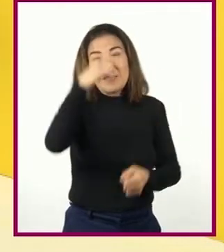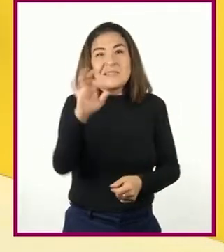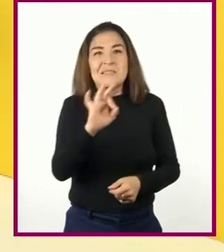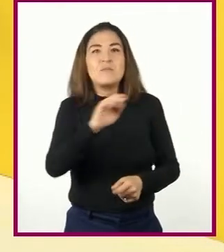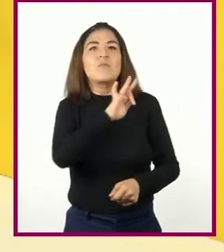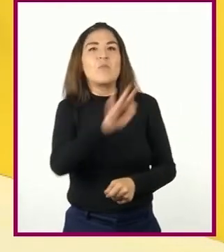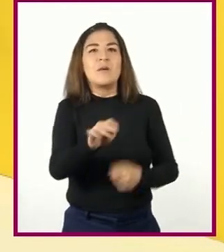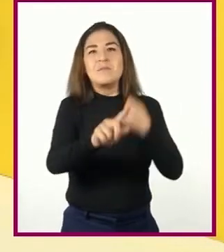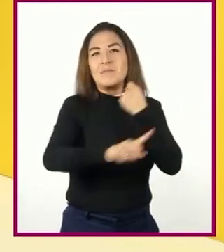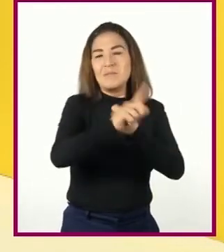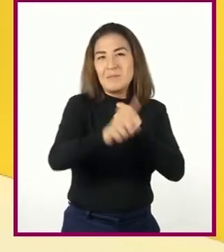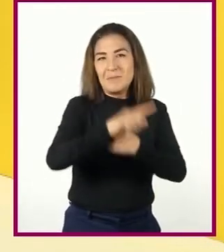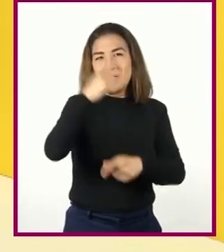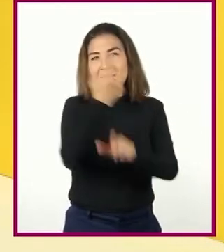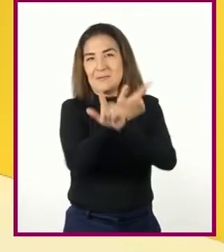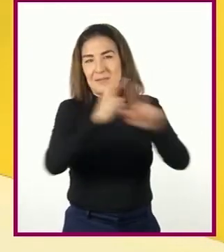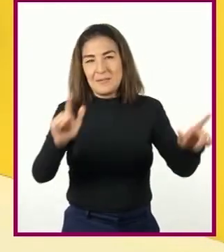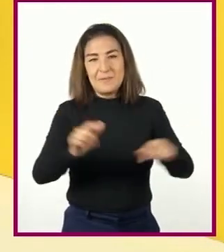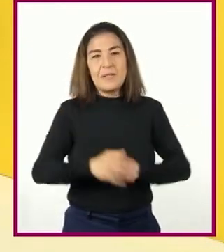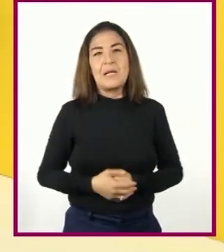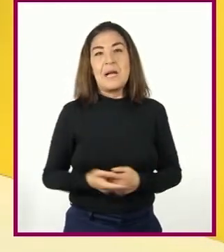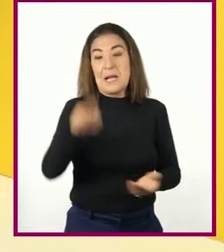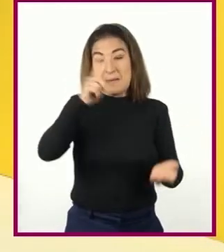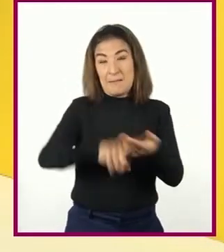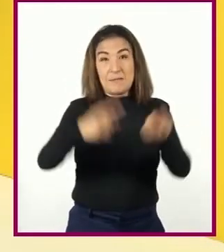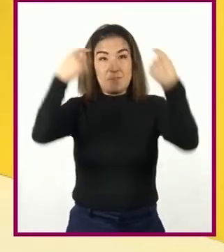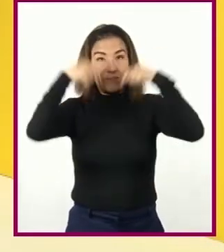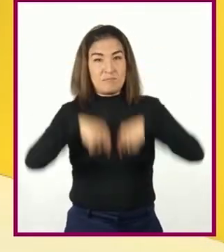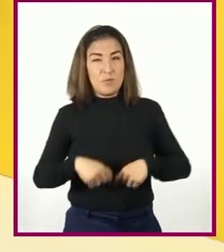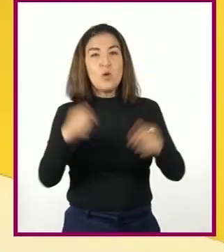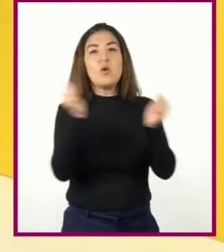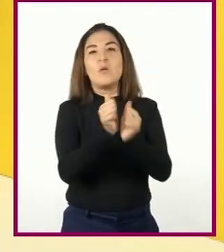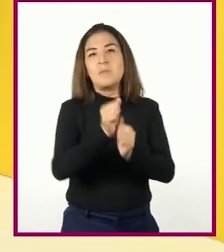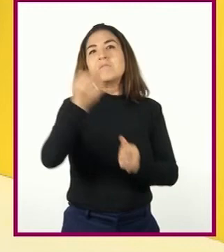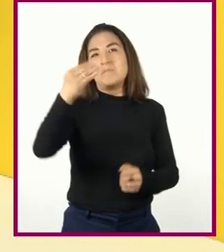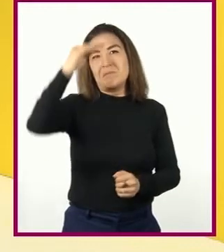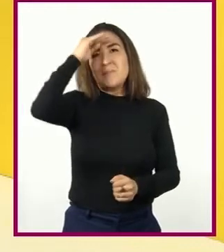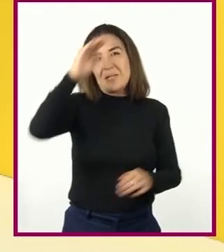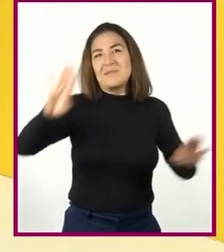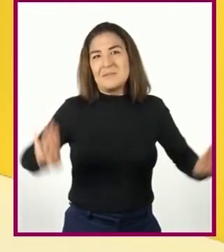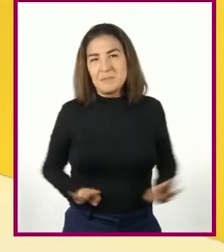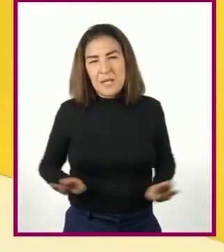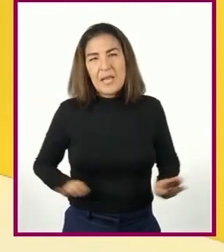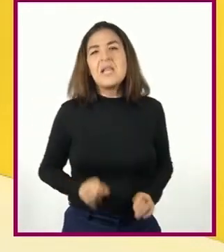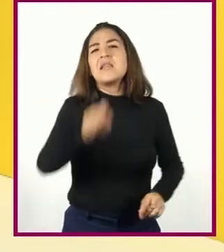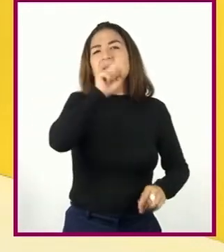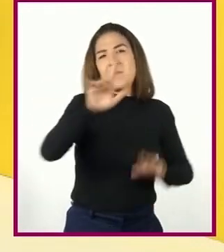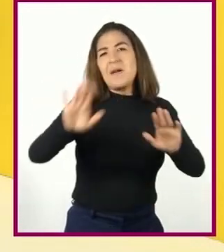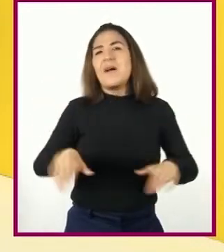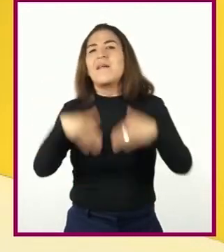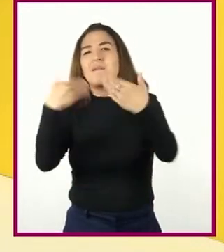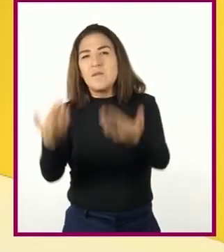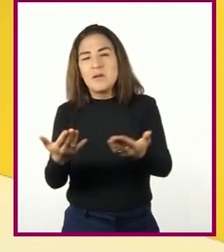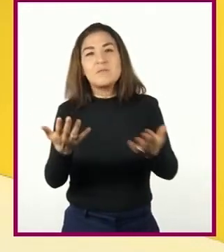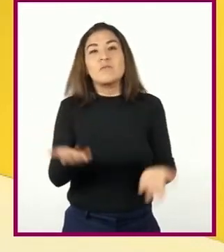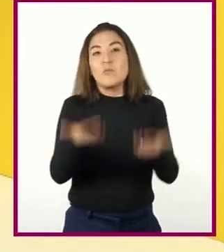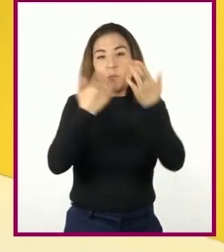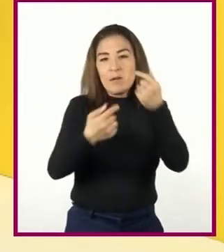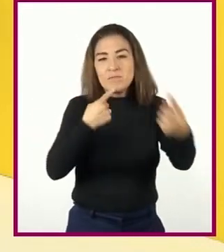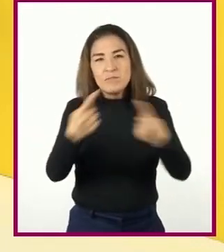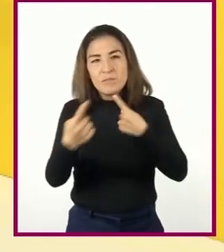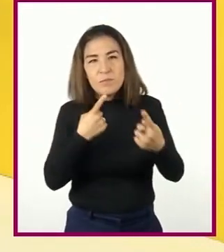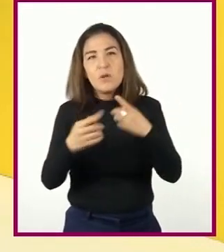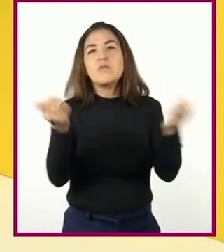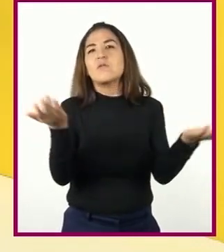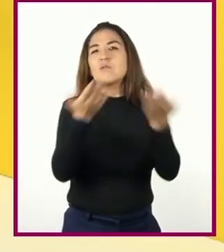nuestra libertad, desde el interior, con nuestros pensamientos y actitudes, y desde fuera, cuando no existe democracia o no